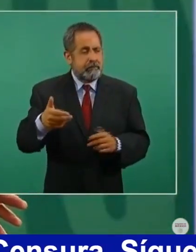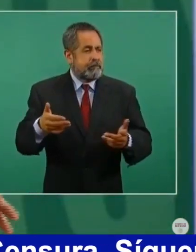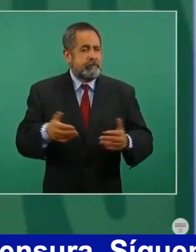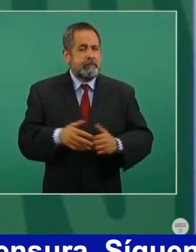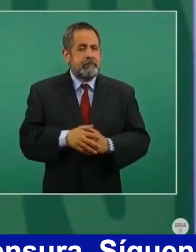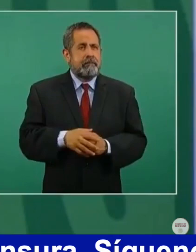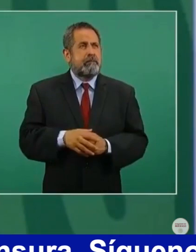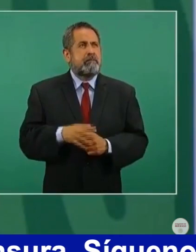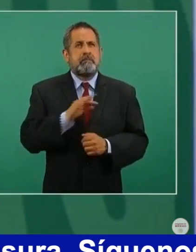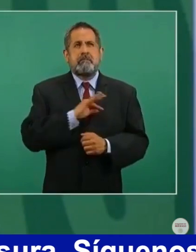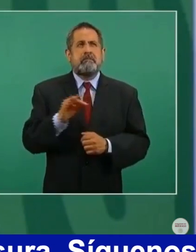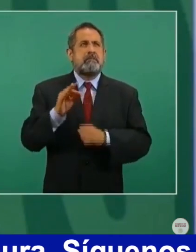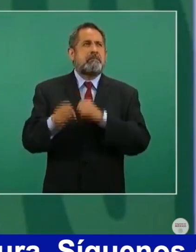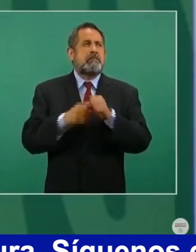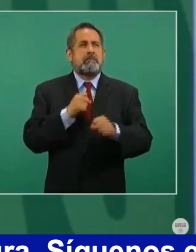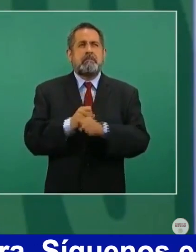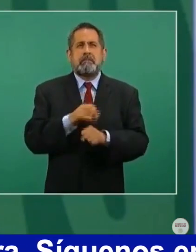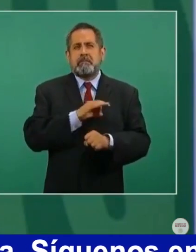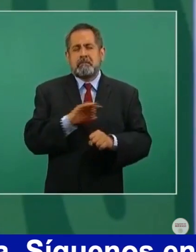a finales del